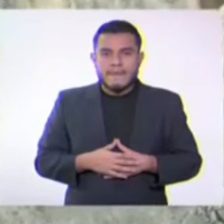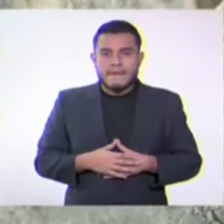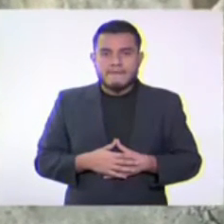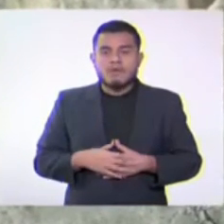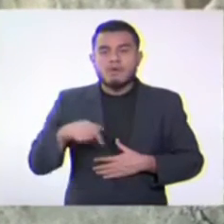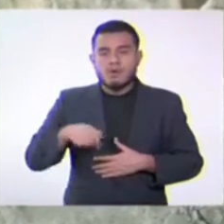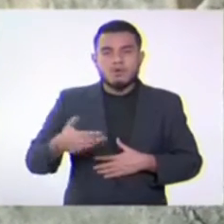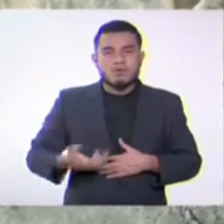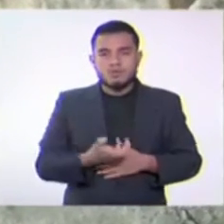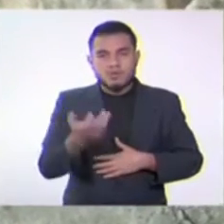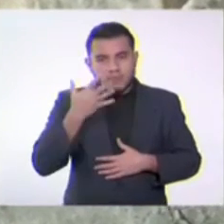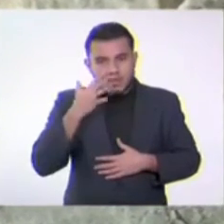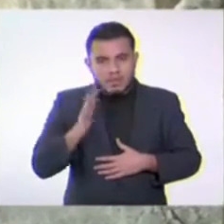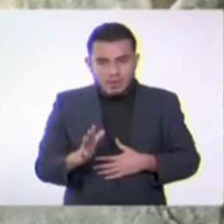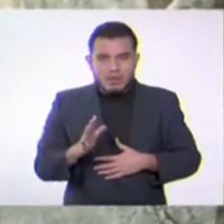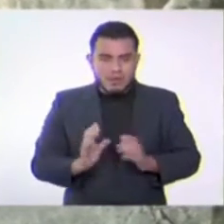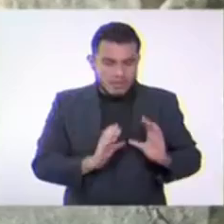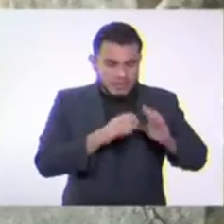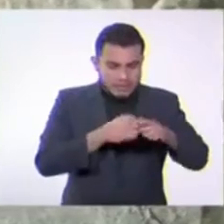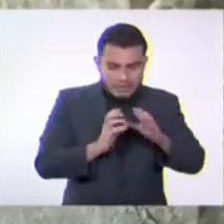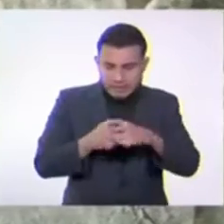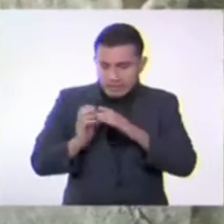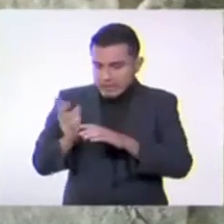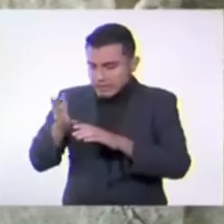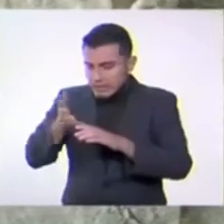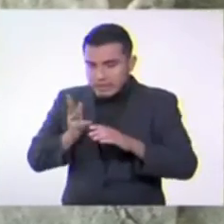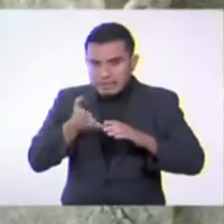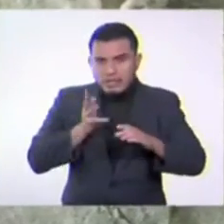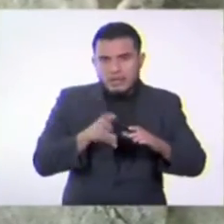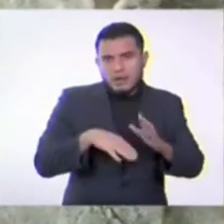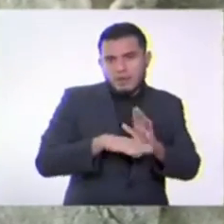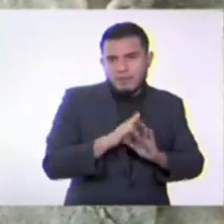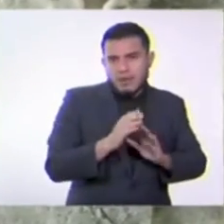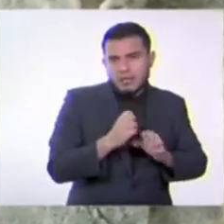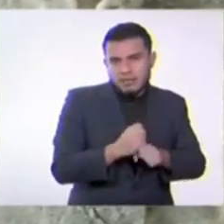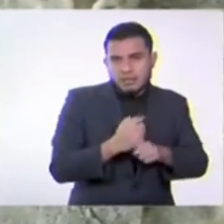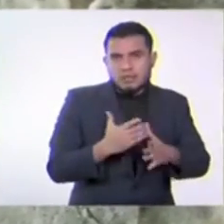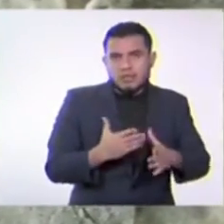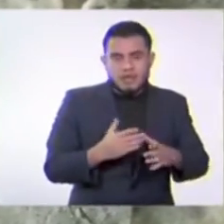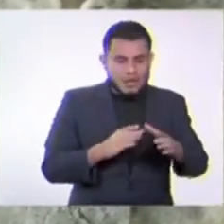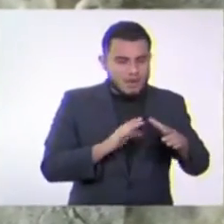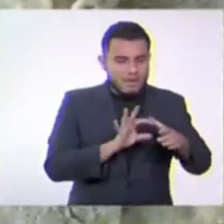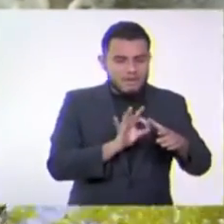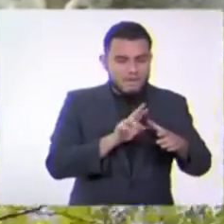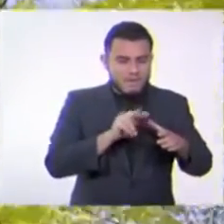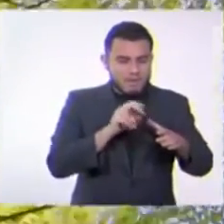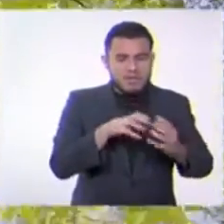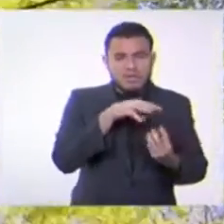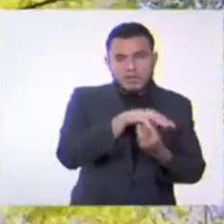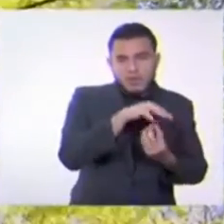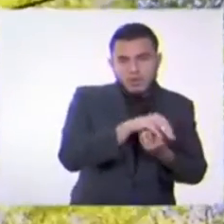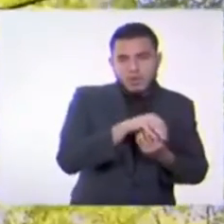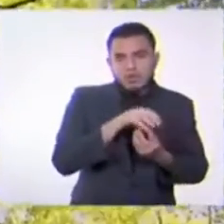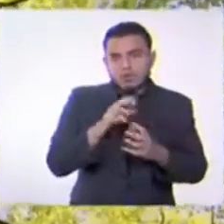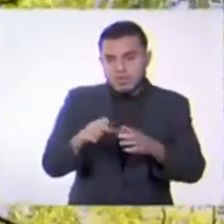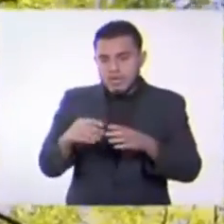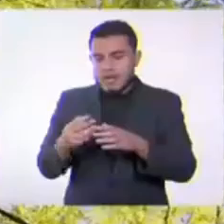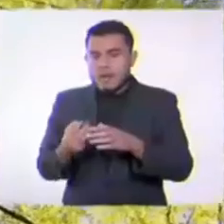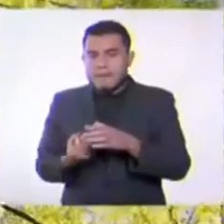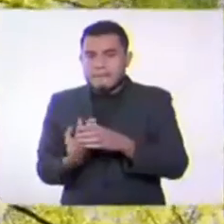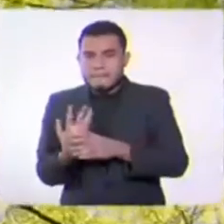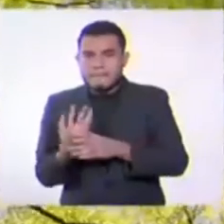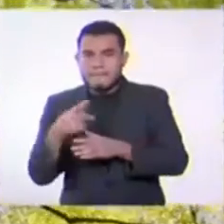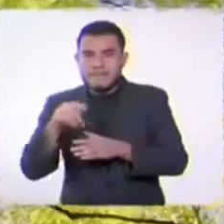Abordaremos por el momento los reinos que se consideran más sólidos: el reino fungi de los hongos, el reino plantae de